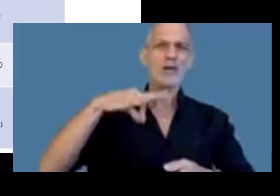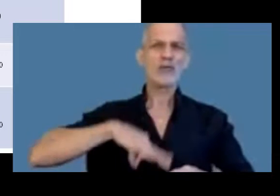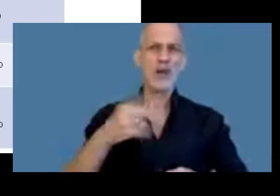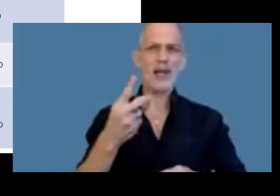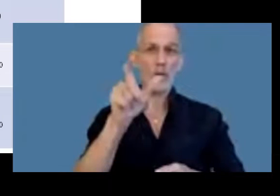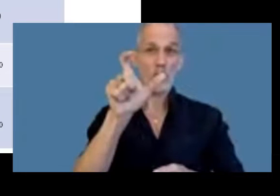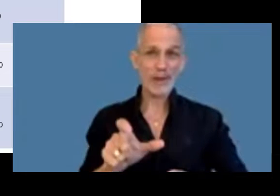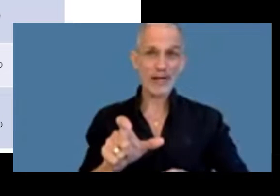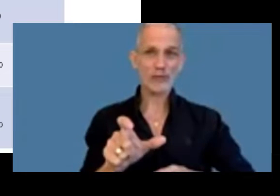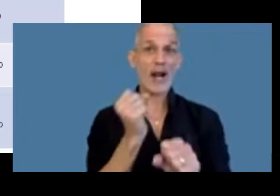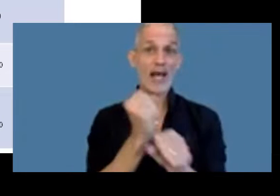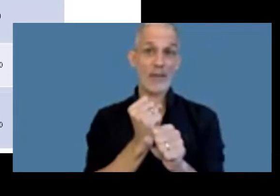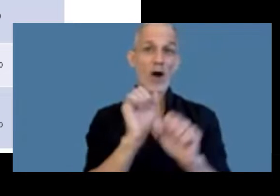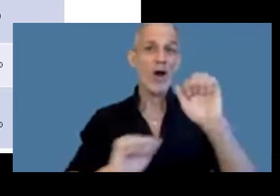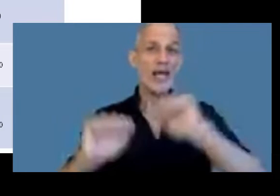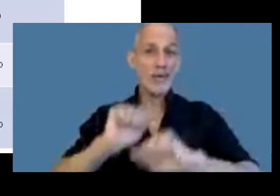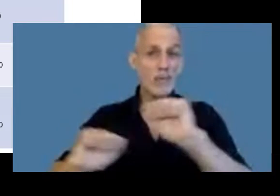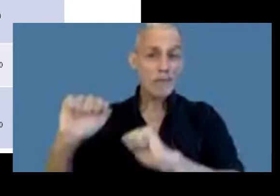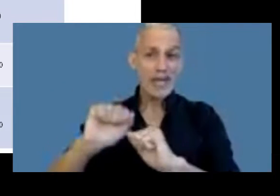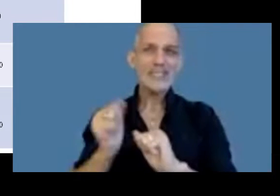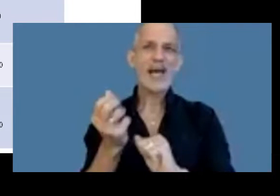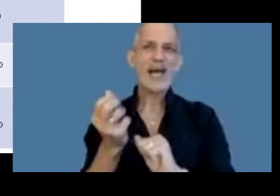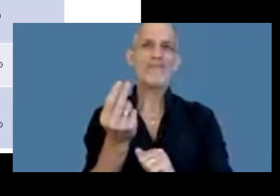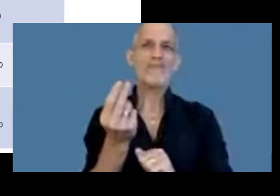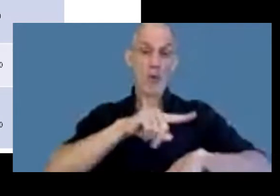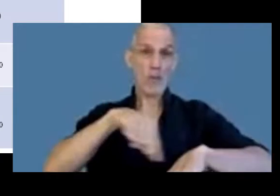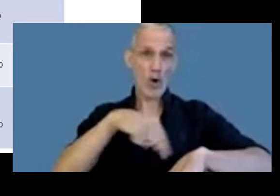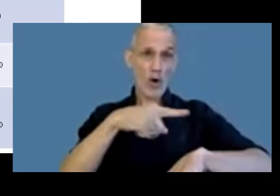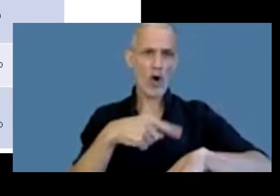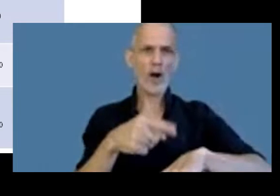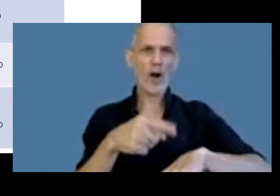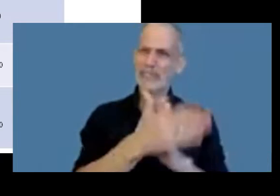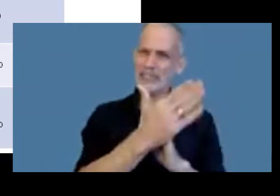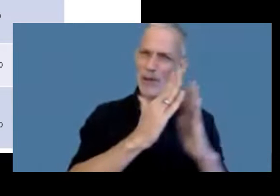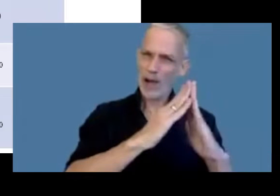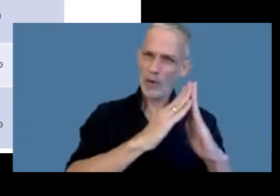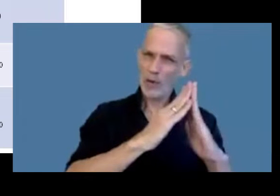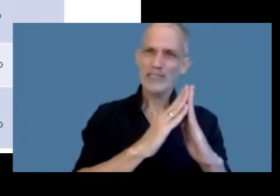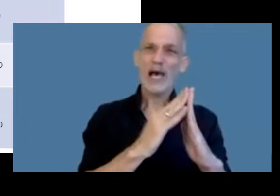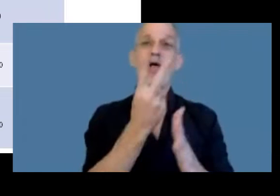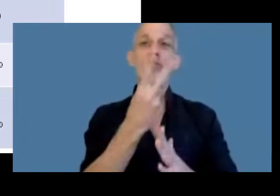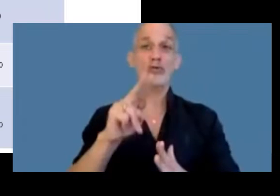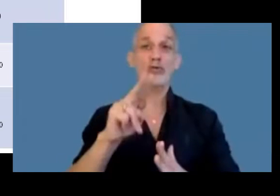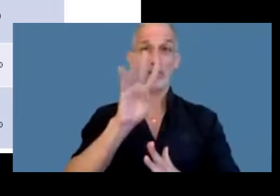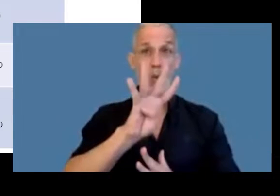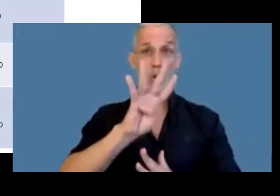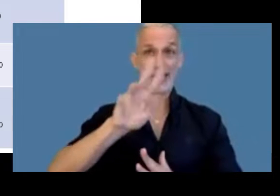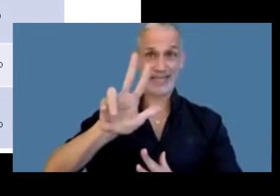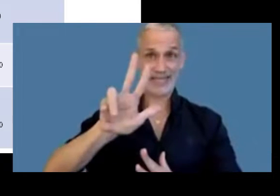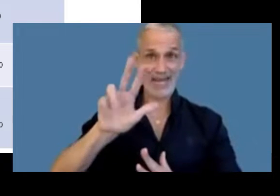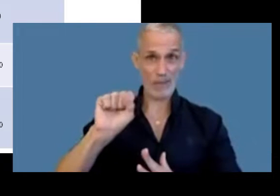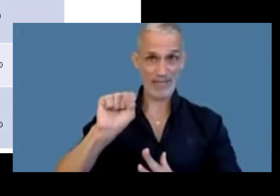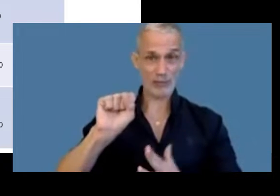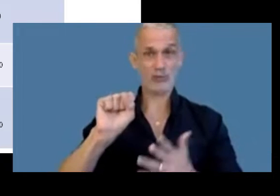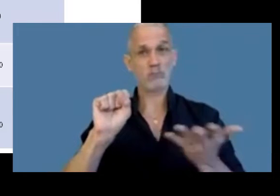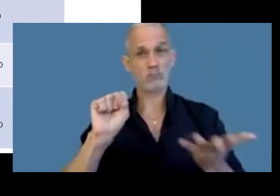tareas de limpieza, el valor hora con retiro era de 243 pesos, mientras que